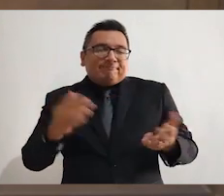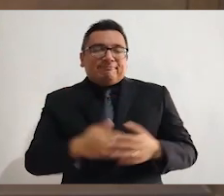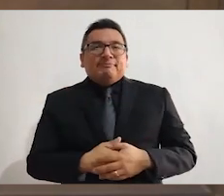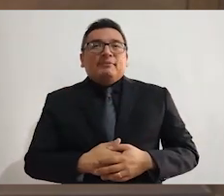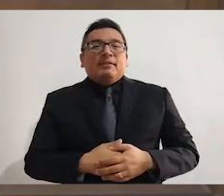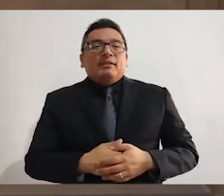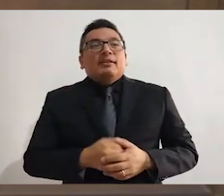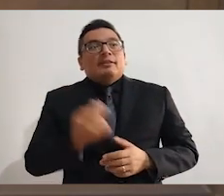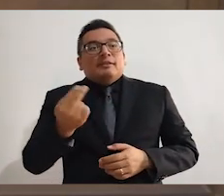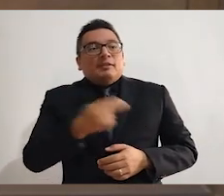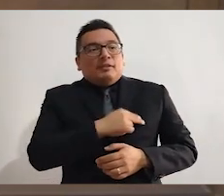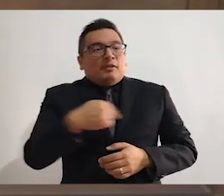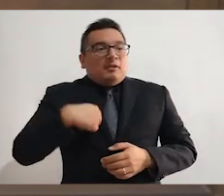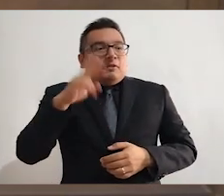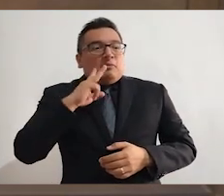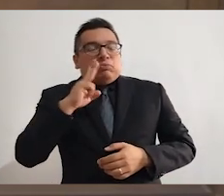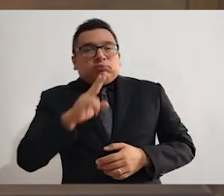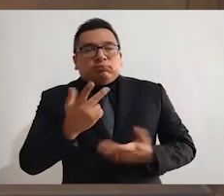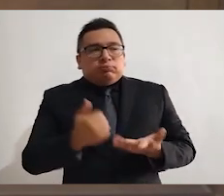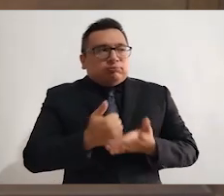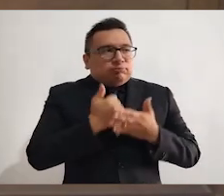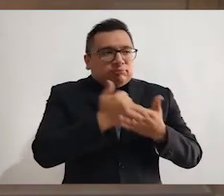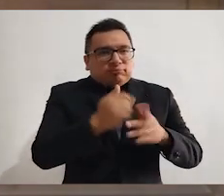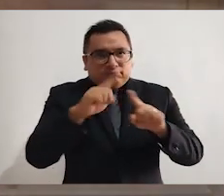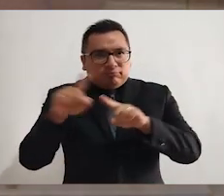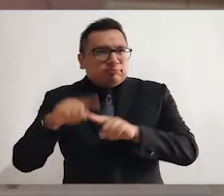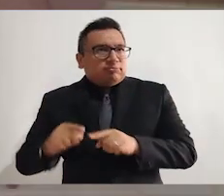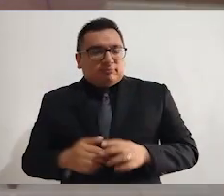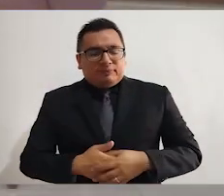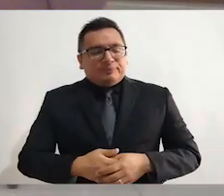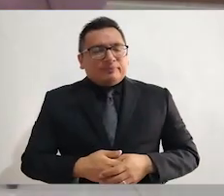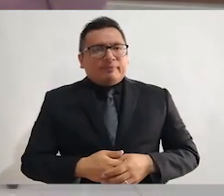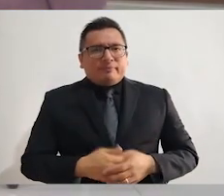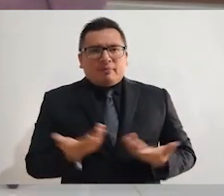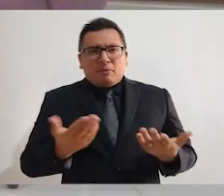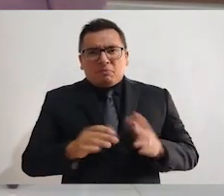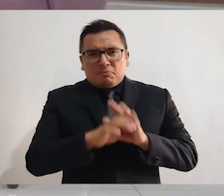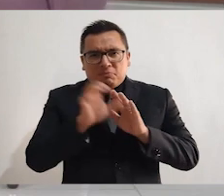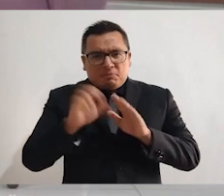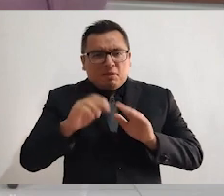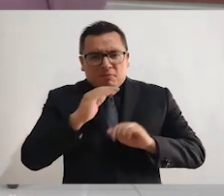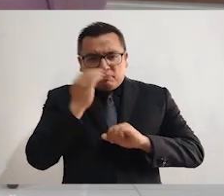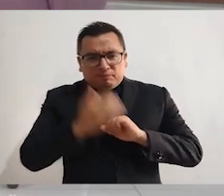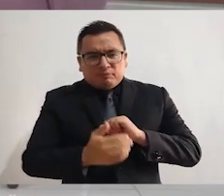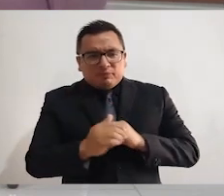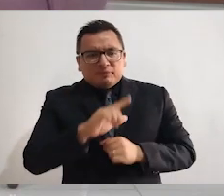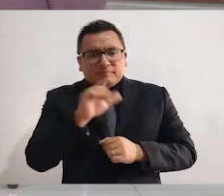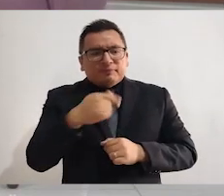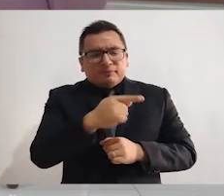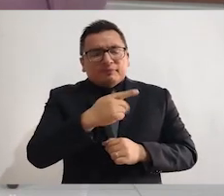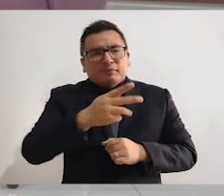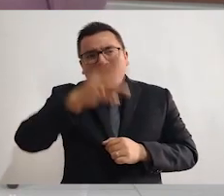tener capacidades distintas. ¿Y cómo estuvo ya qué experiencia les dejó a esta elección? ¿Qué